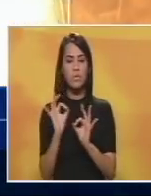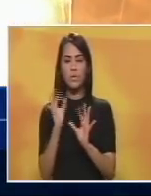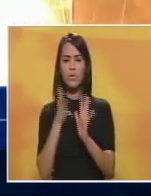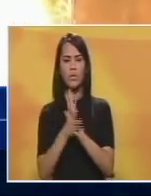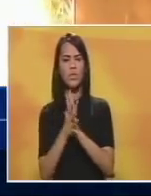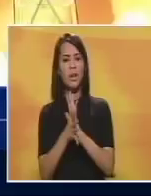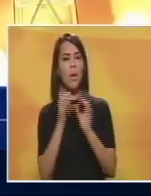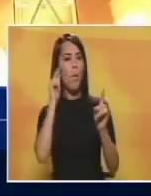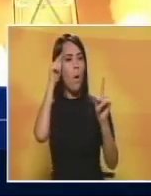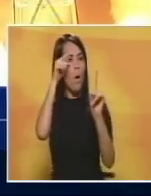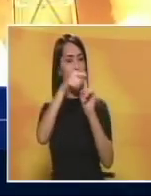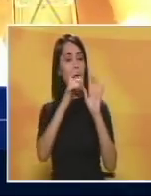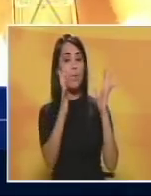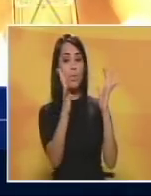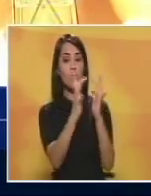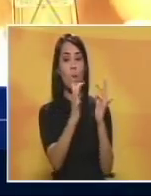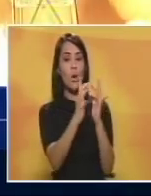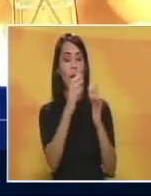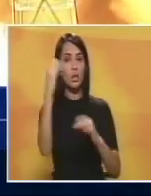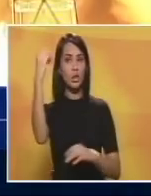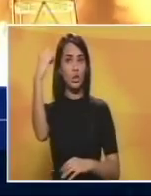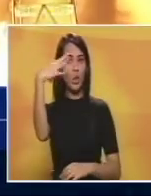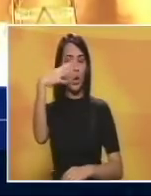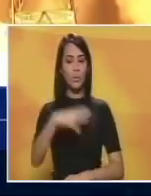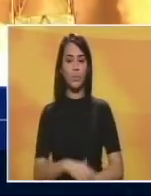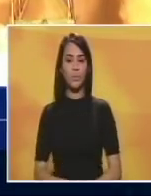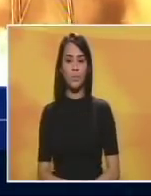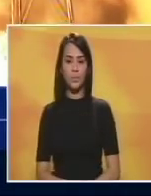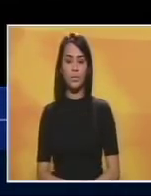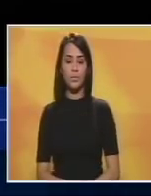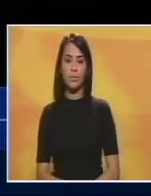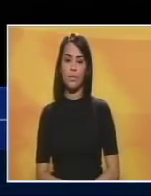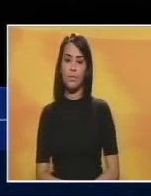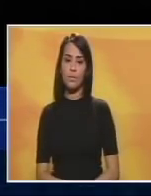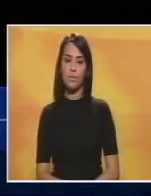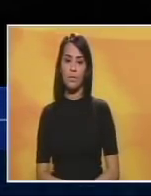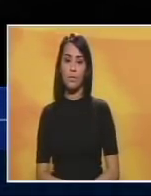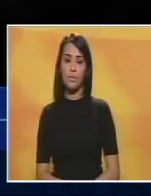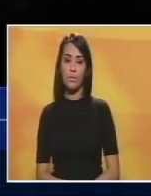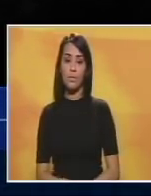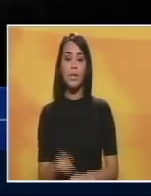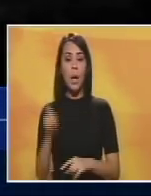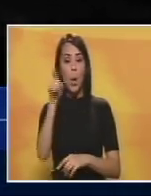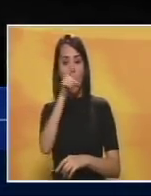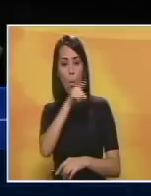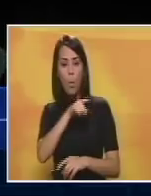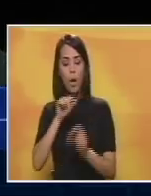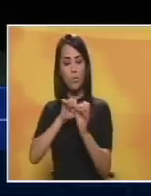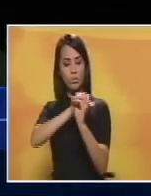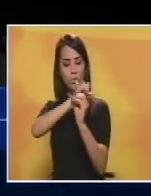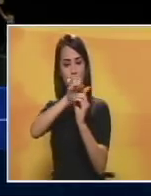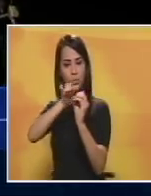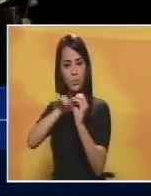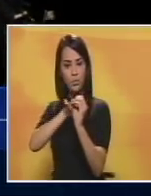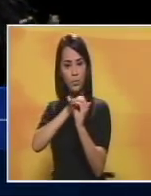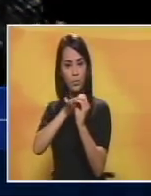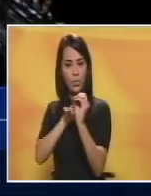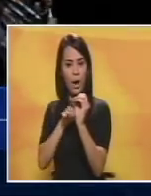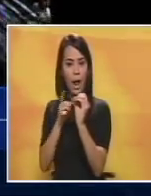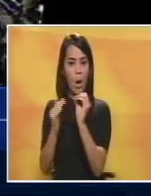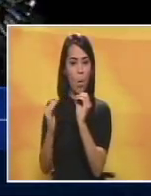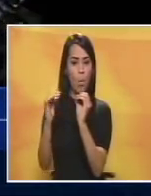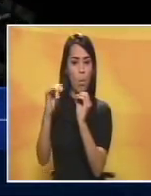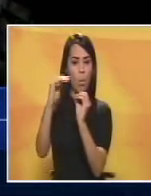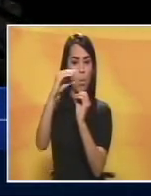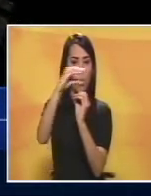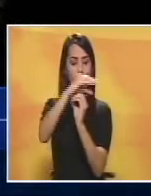buscará tocar el Sol. El dispositivo tiene previsto transitar por la corona del astro rey para